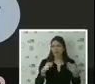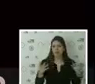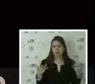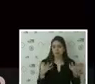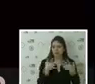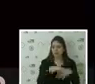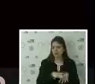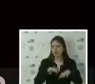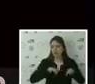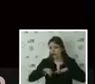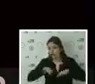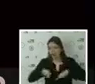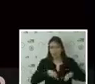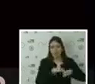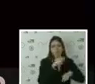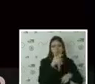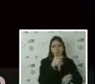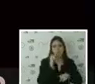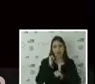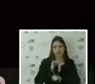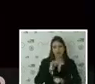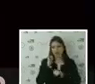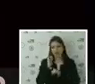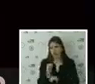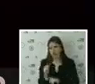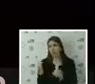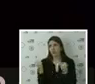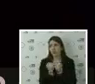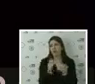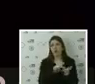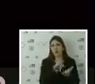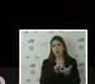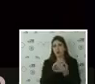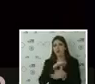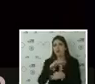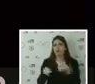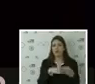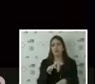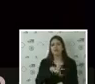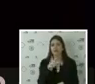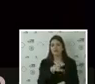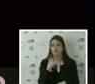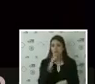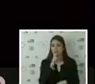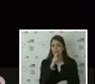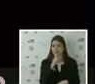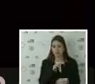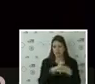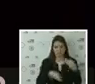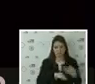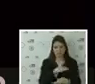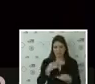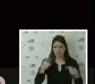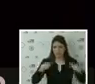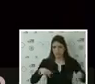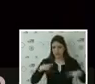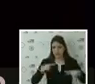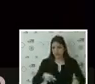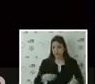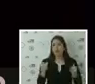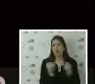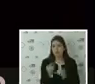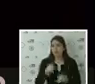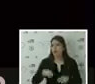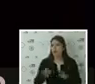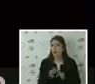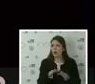la importancia que tiene el cuidado de la salud mental de todas las personas, pero especialmente que proporcionemos los